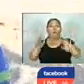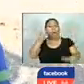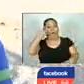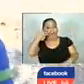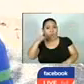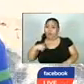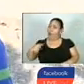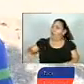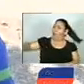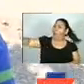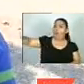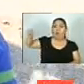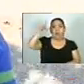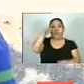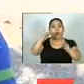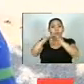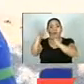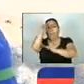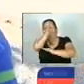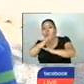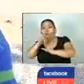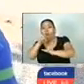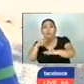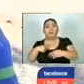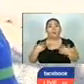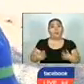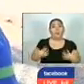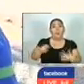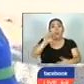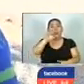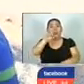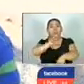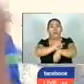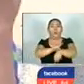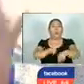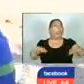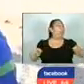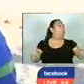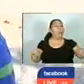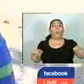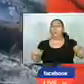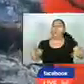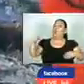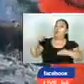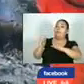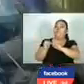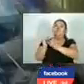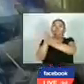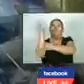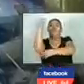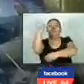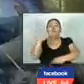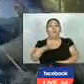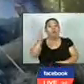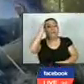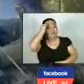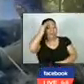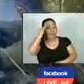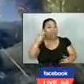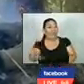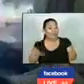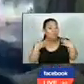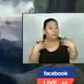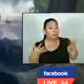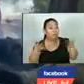Por ejemplo, yo vivo en Los Burdes y ya tengo aquí como media hora de estar aquí descansando, aprovechando esta sombrita. Recuerde que el incremento de las